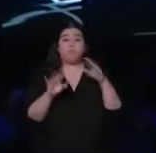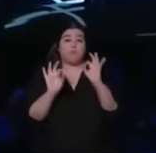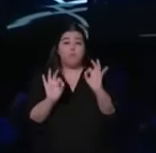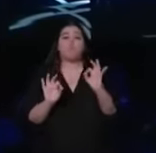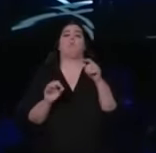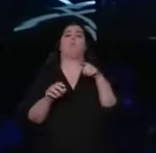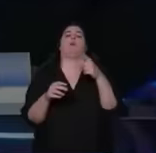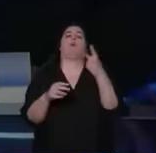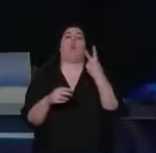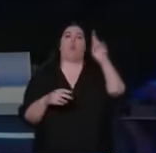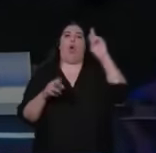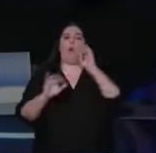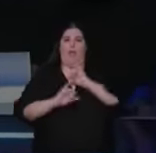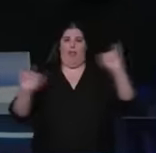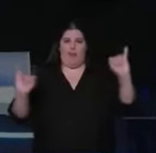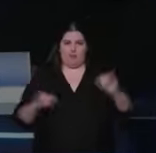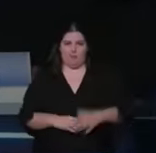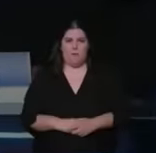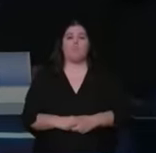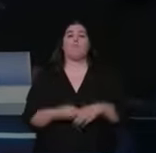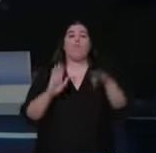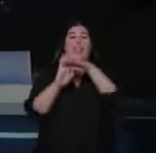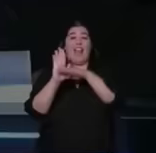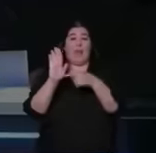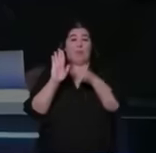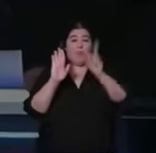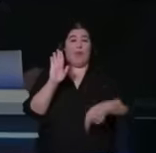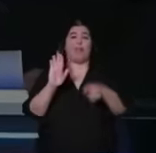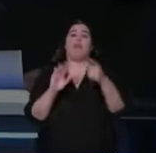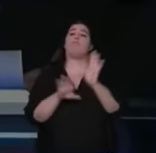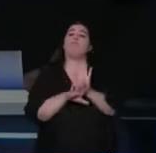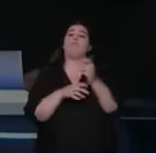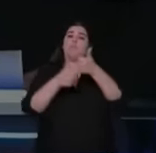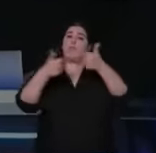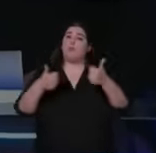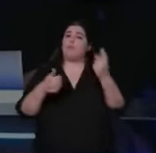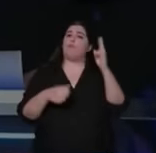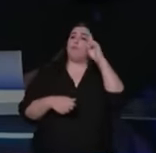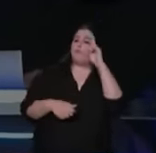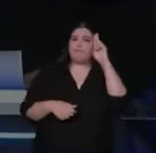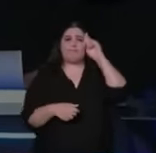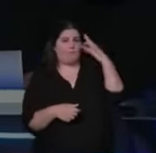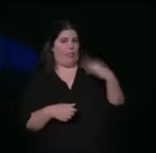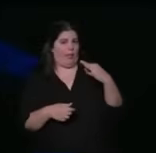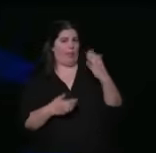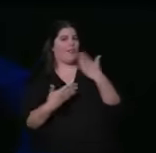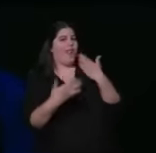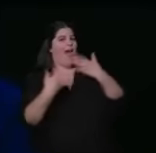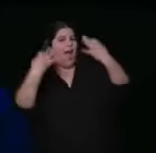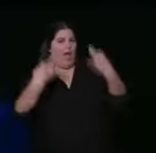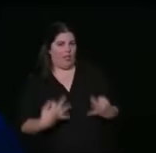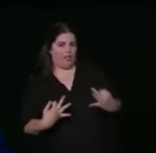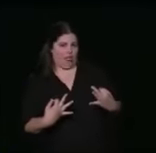será doble dicha alarma. El reglamento dice también que tienen que respetarse el uno al otro, tener un trato cordial, y es